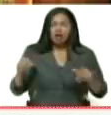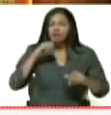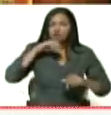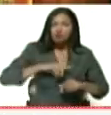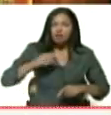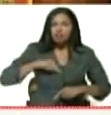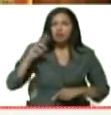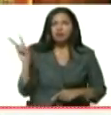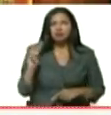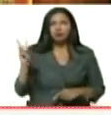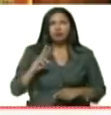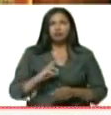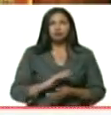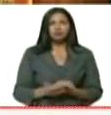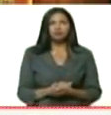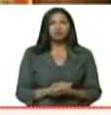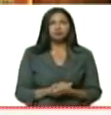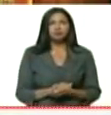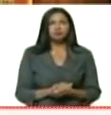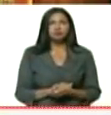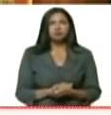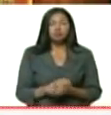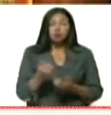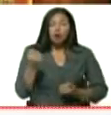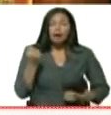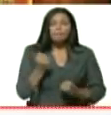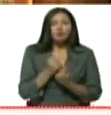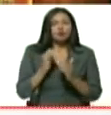de Venezuela. Que nos apoyen.